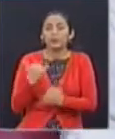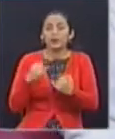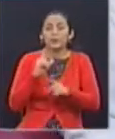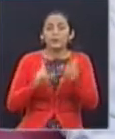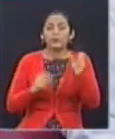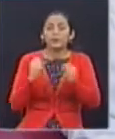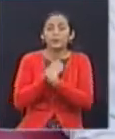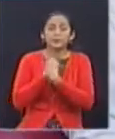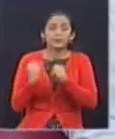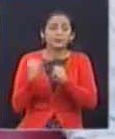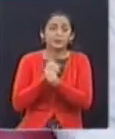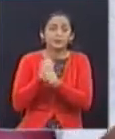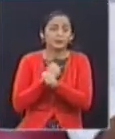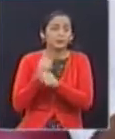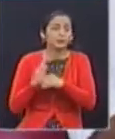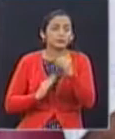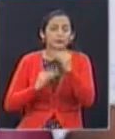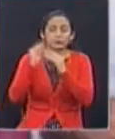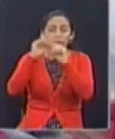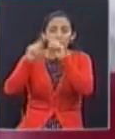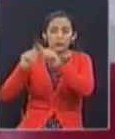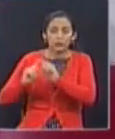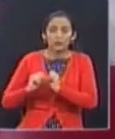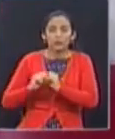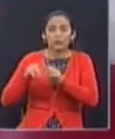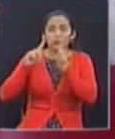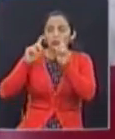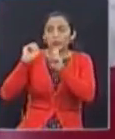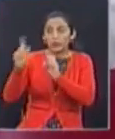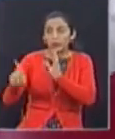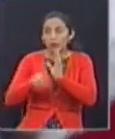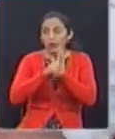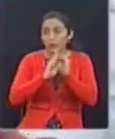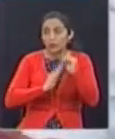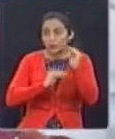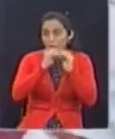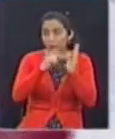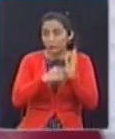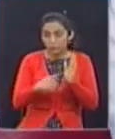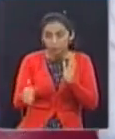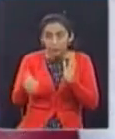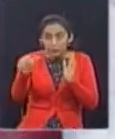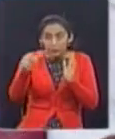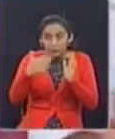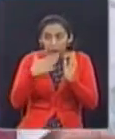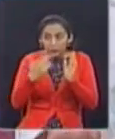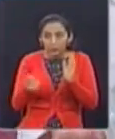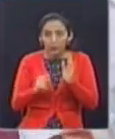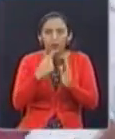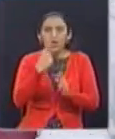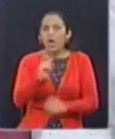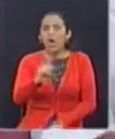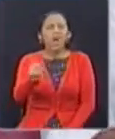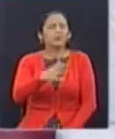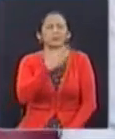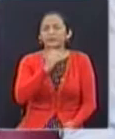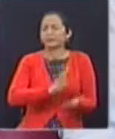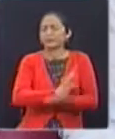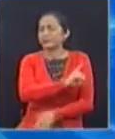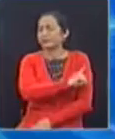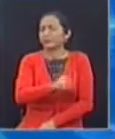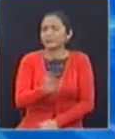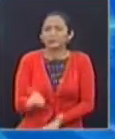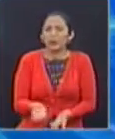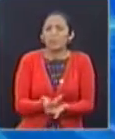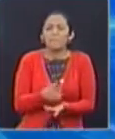desarrollos inmobiliarios, le van a decir que esa ley tiene que eliminarse inmediatamente. No hay para qué perder tiempo en una revisión